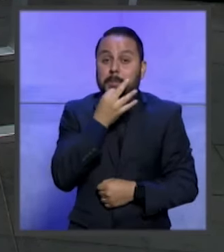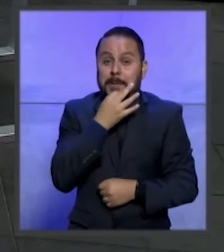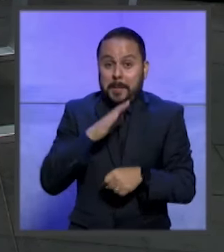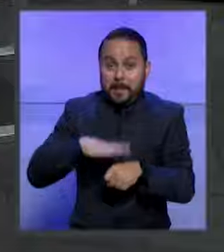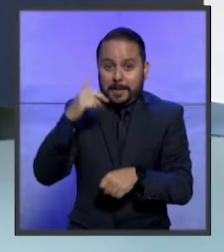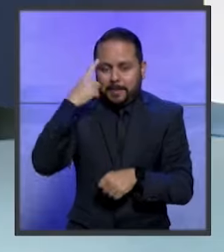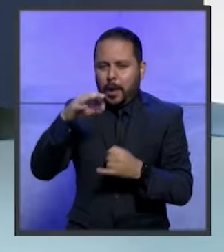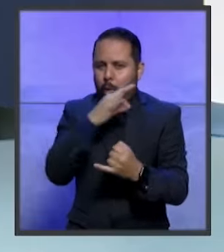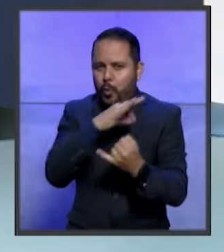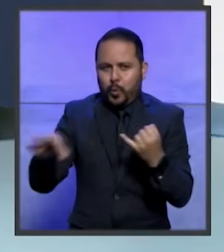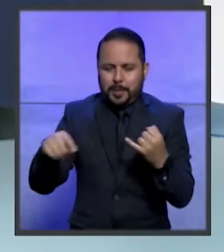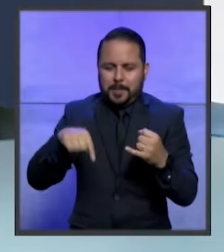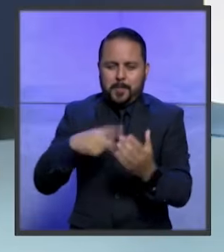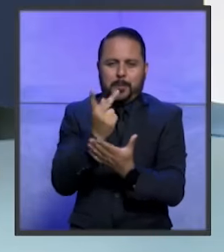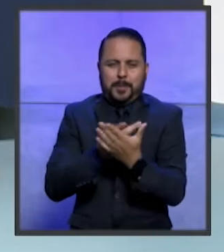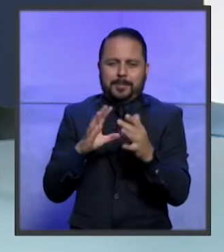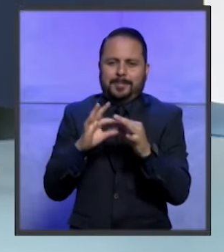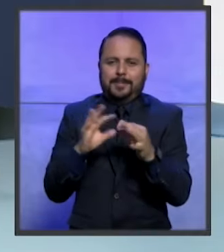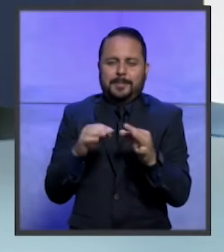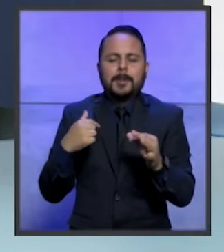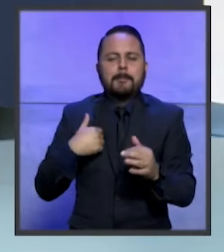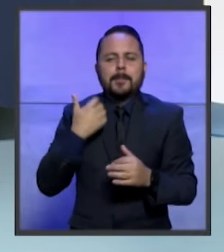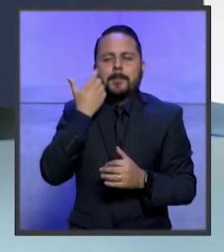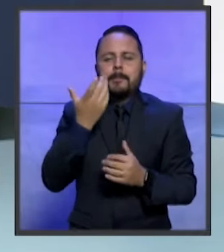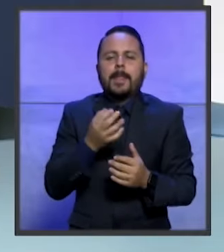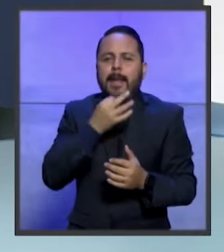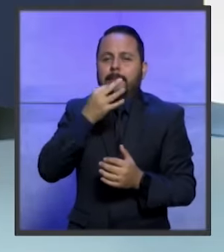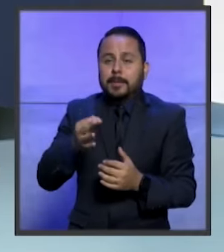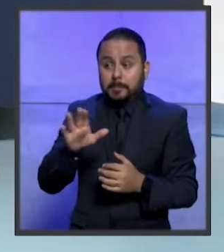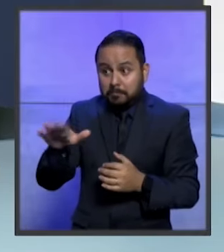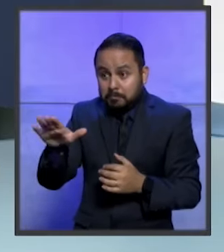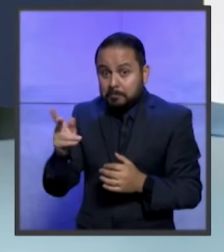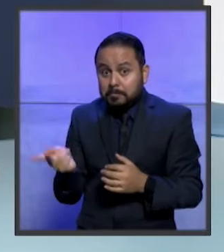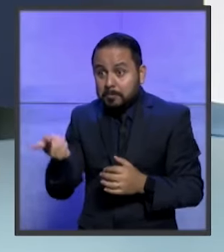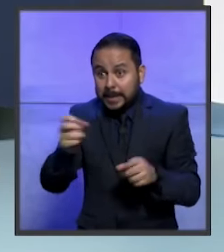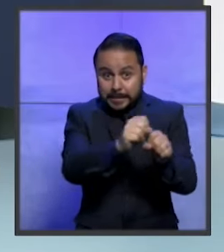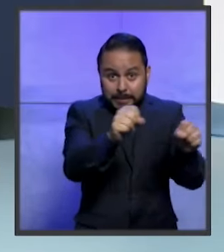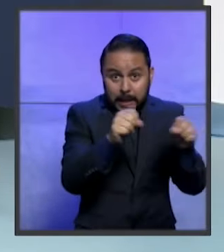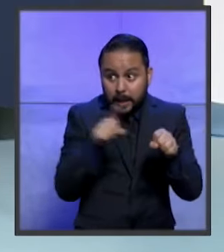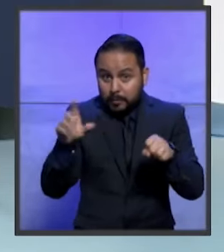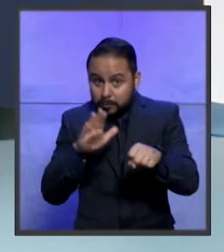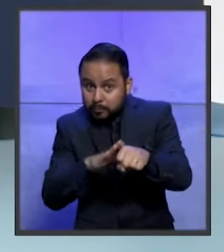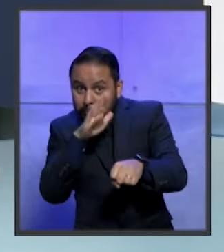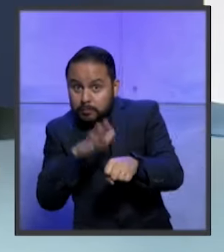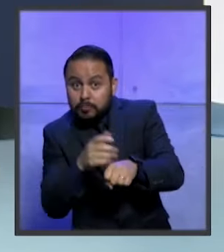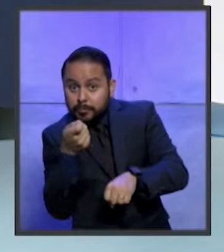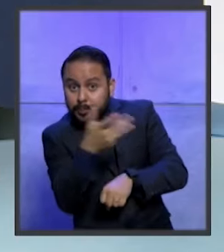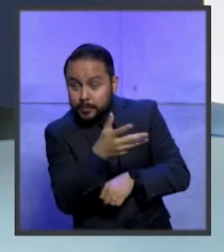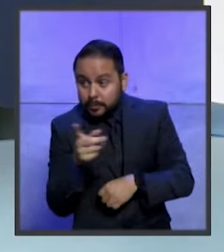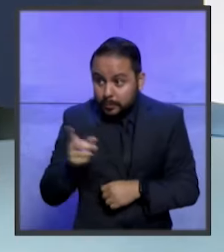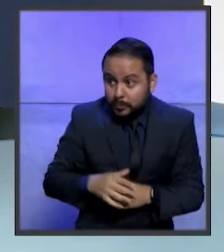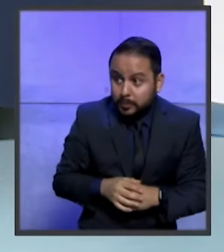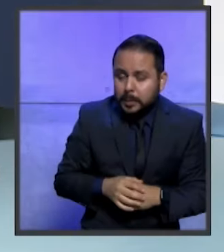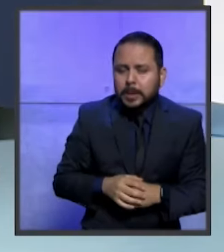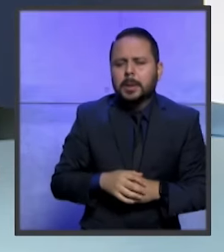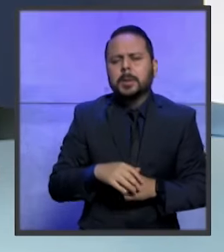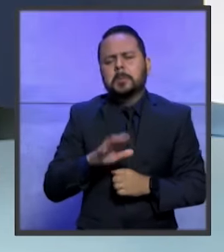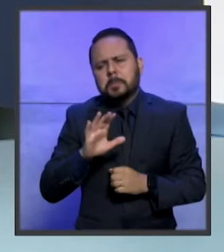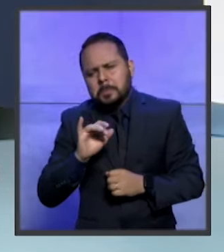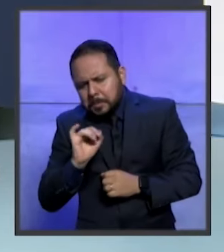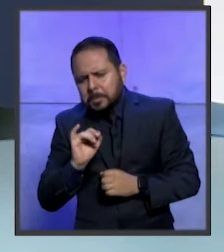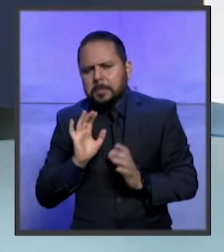2 minutos para concluir nuestro programa déjame ponerlo así se califican a la sala se califican sí eh